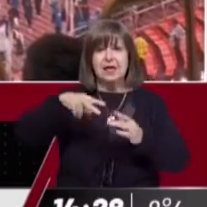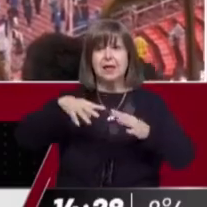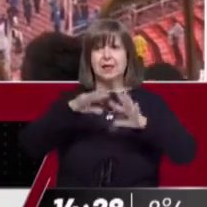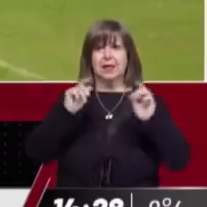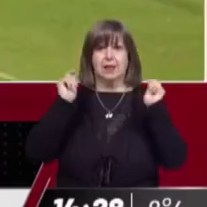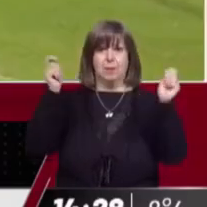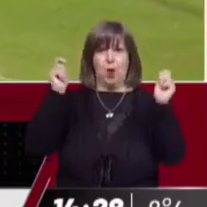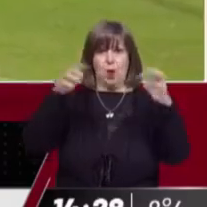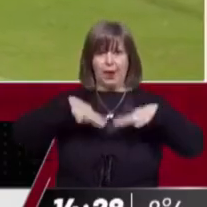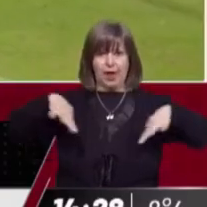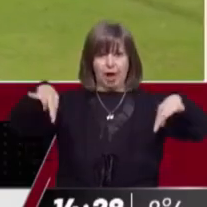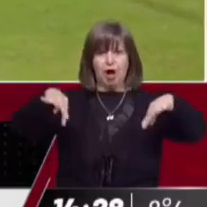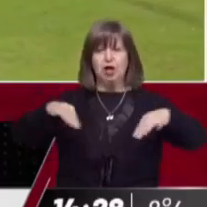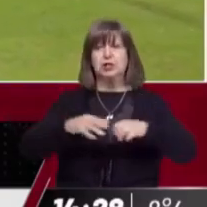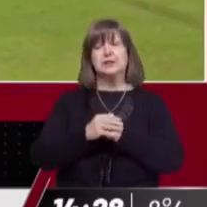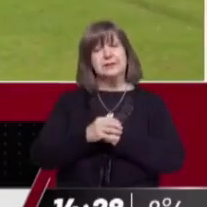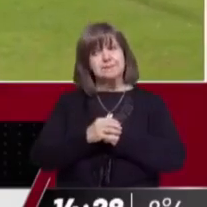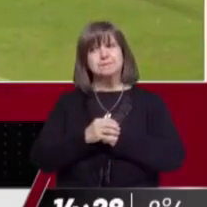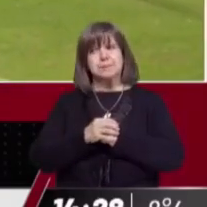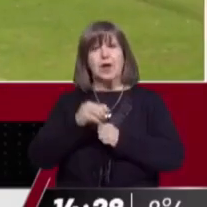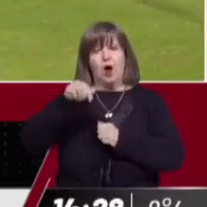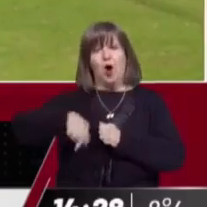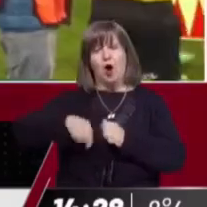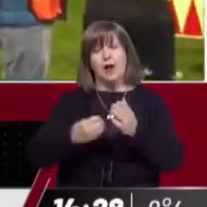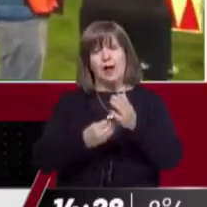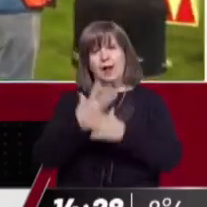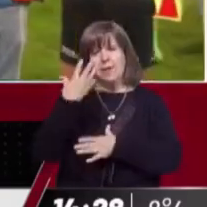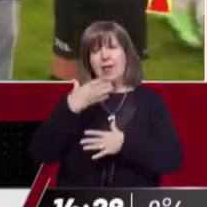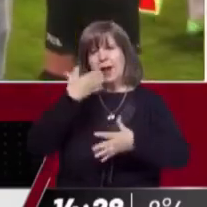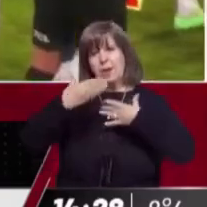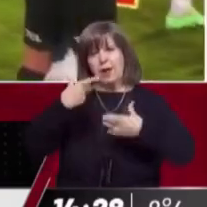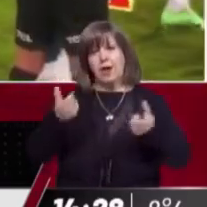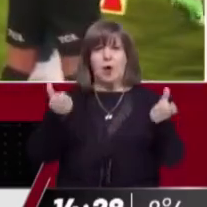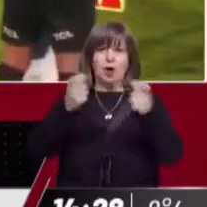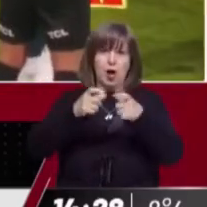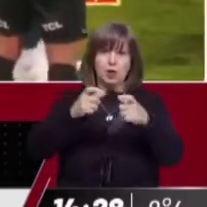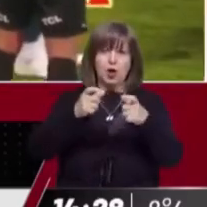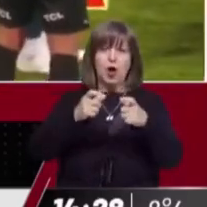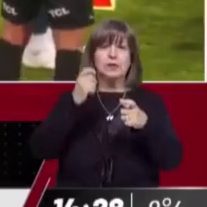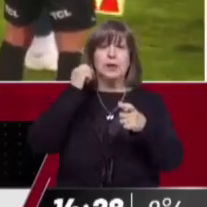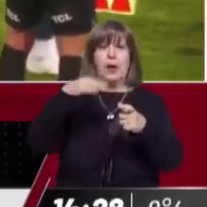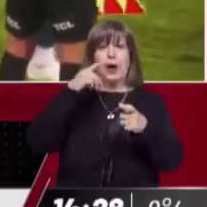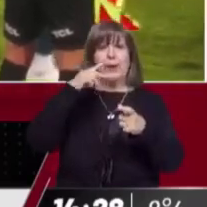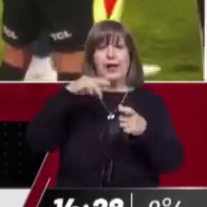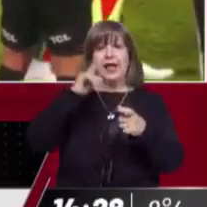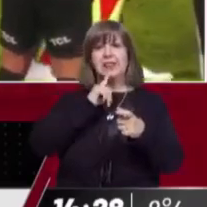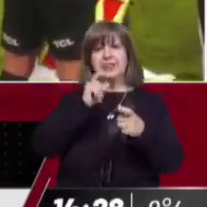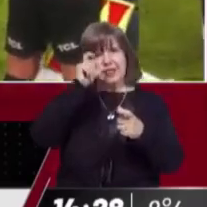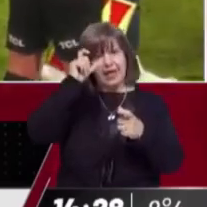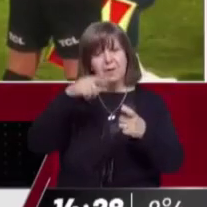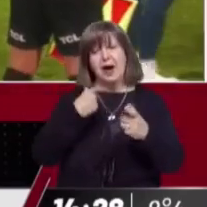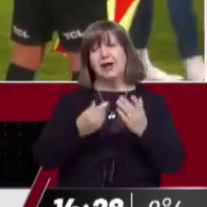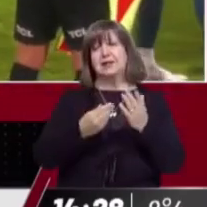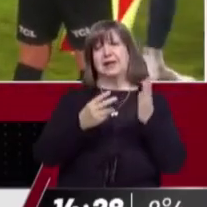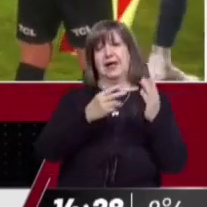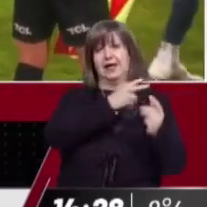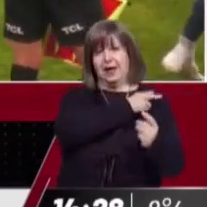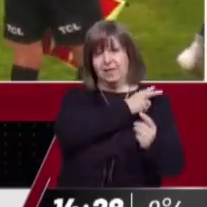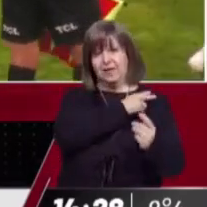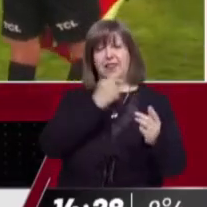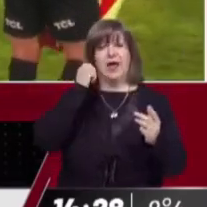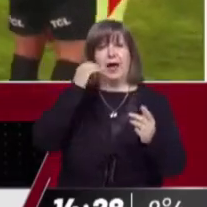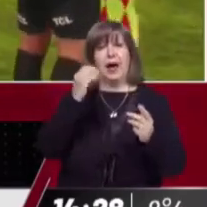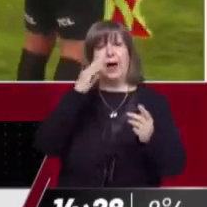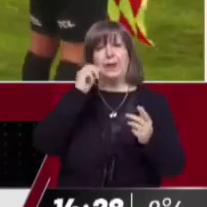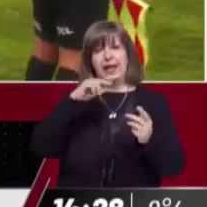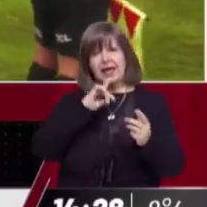análisis profundo de esto también en el transcurso de la mañana, en reunión de gabinete, junto a la ministra, al jefe de gabinete.